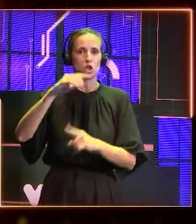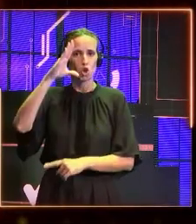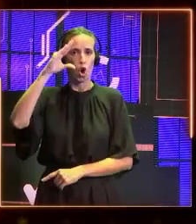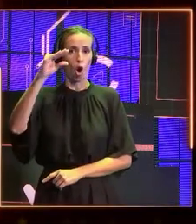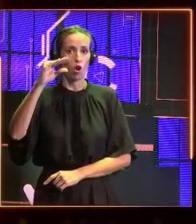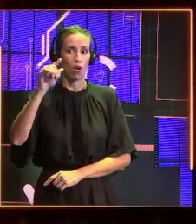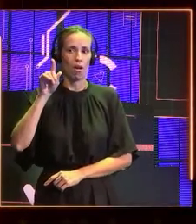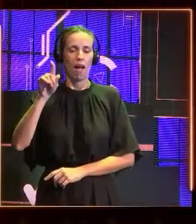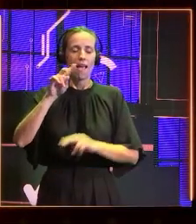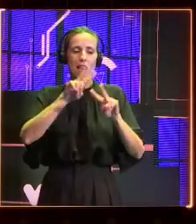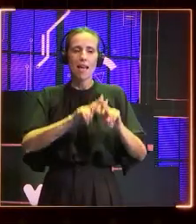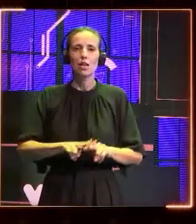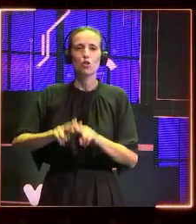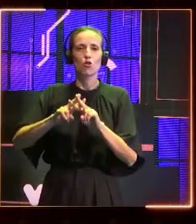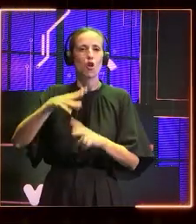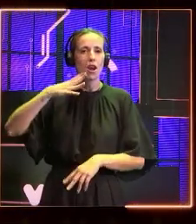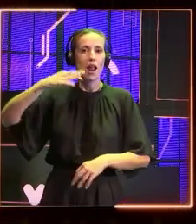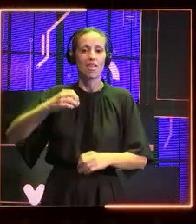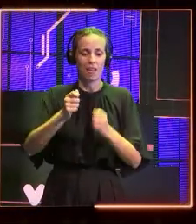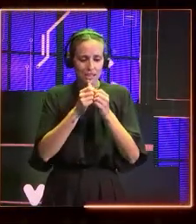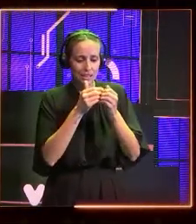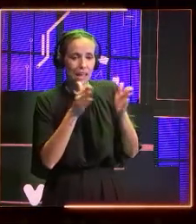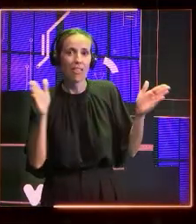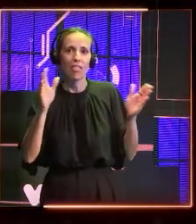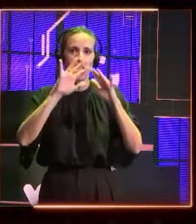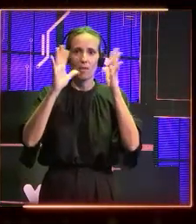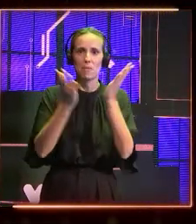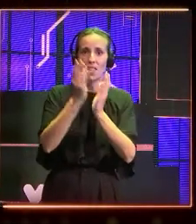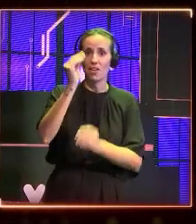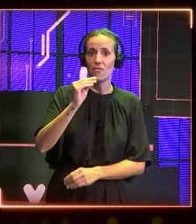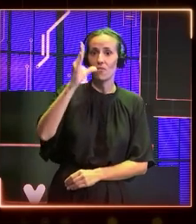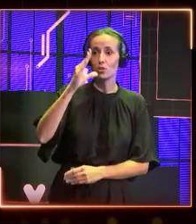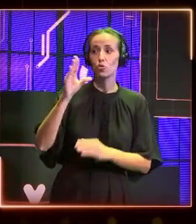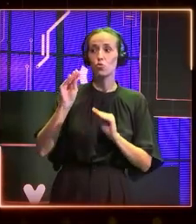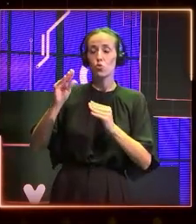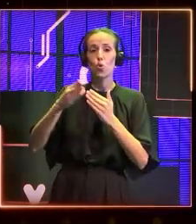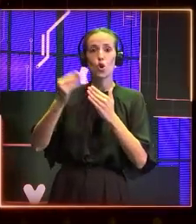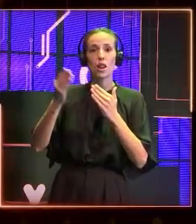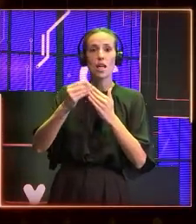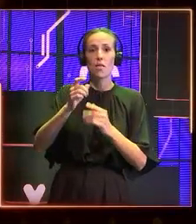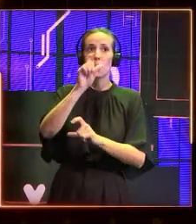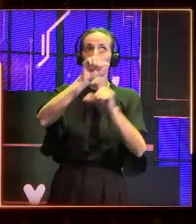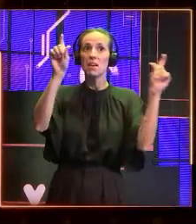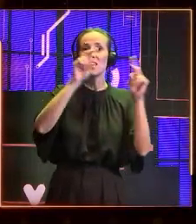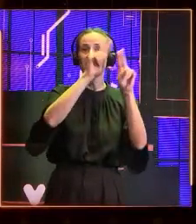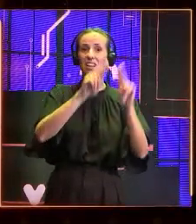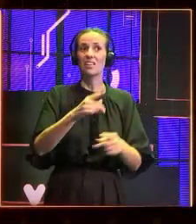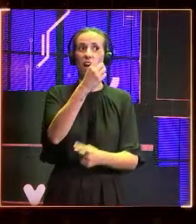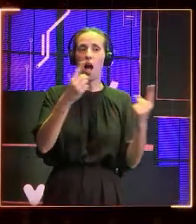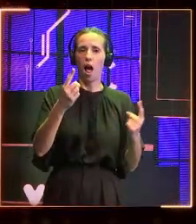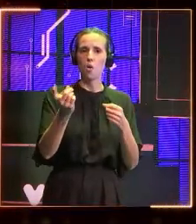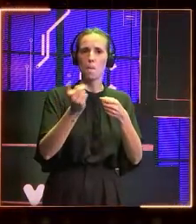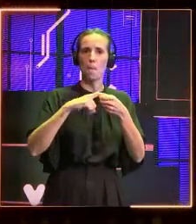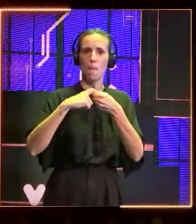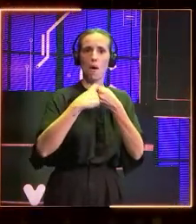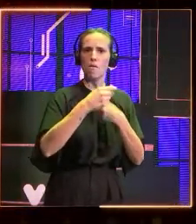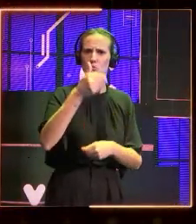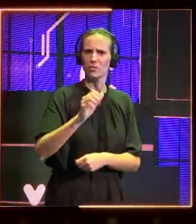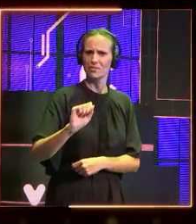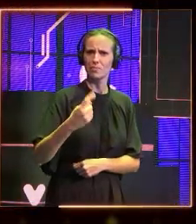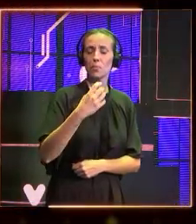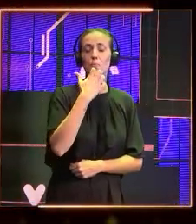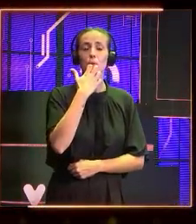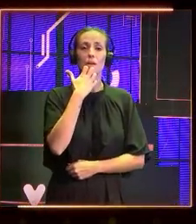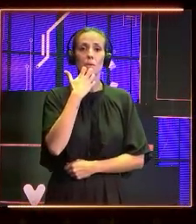especializado en realidad extendida y metaverso y que cuenta entre sus clientes con algunas de las empresas internacionales más importantes hablamos por